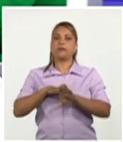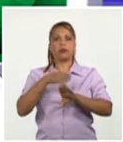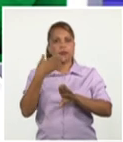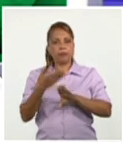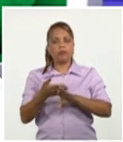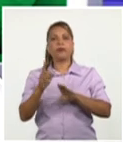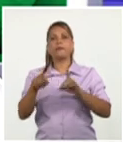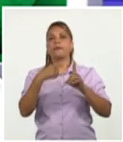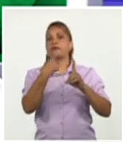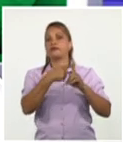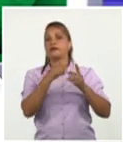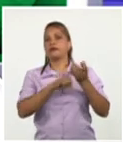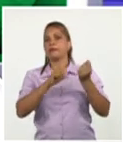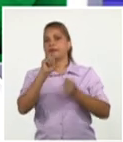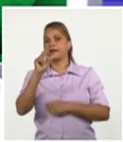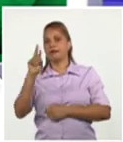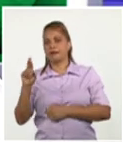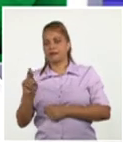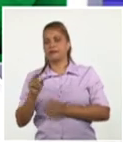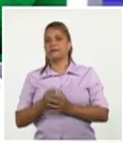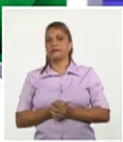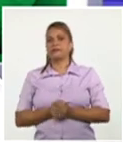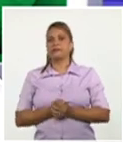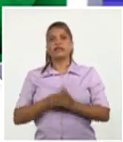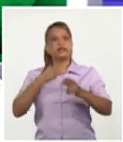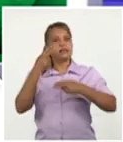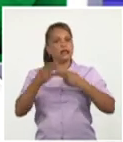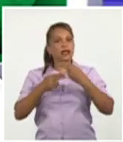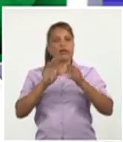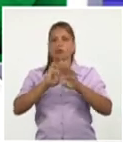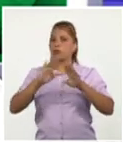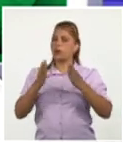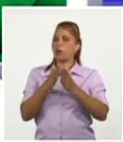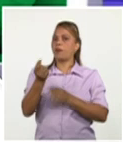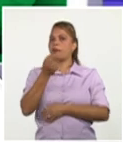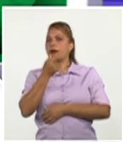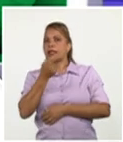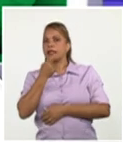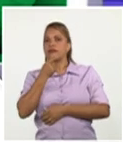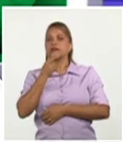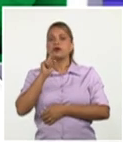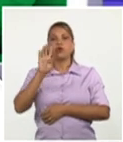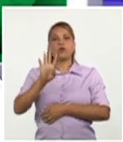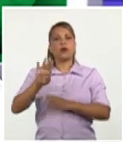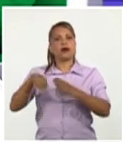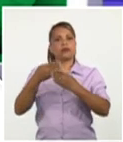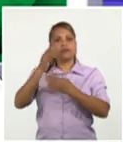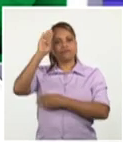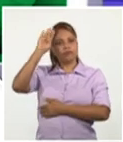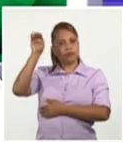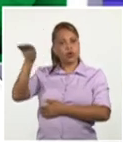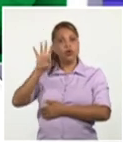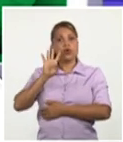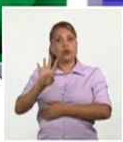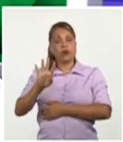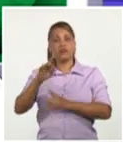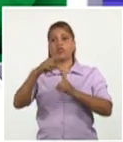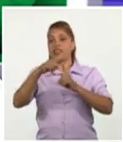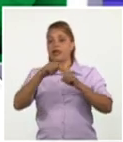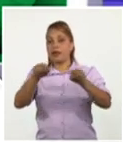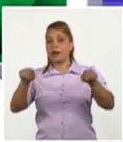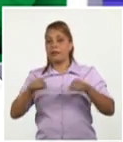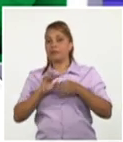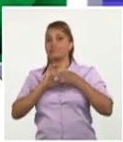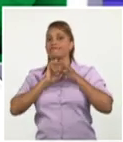le aplicó el tratamiento establecido, permaneció 4 días ingresada, los 4 en terapia intensiva por